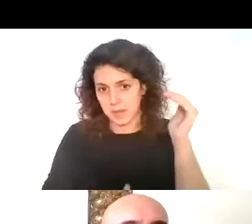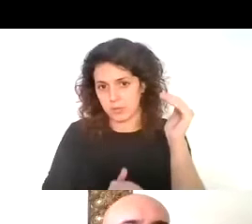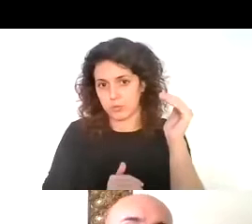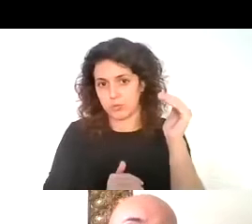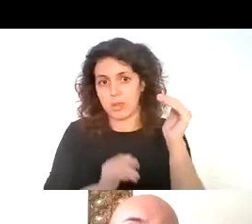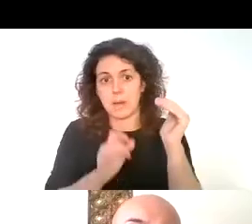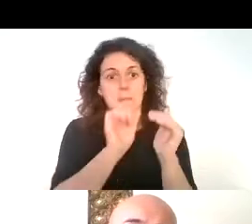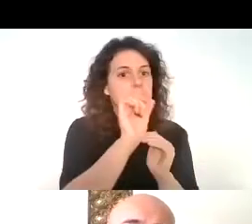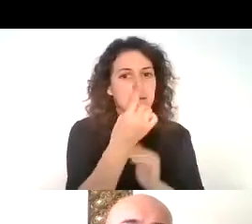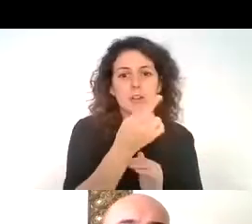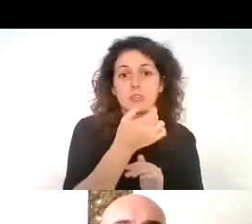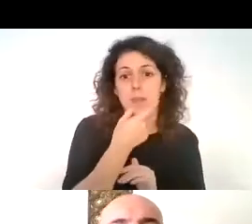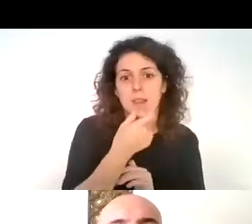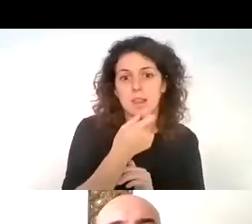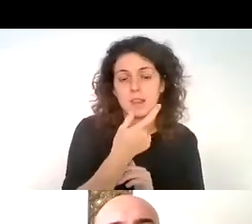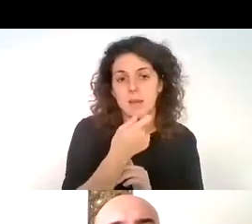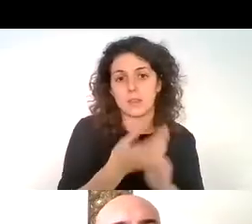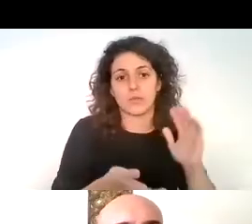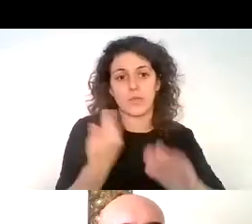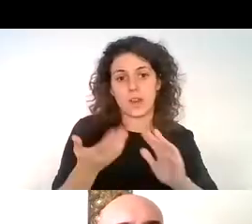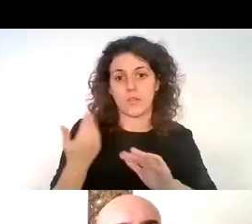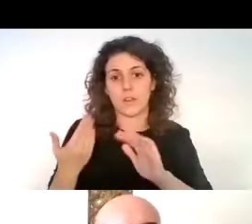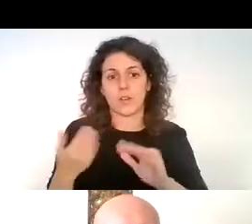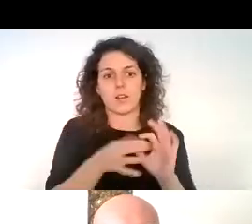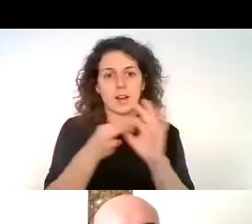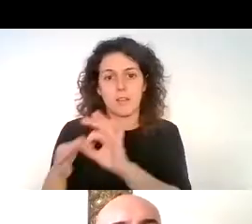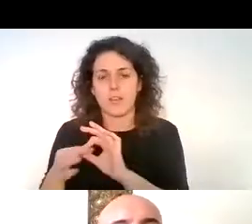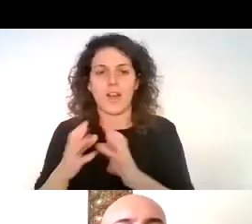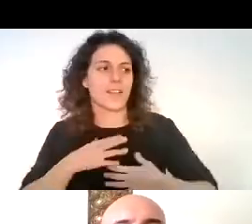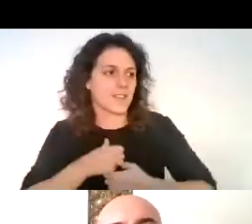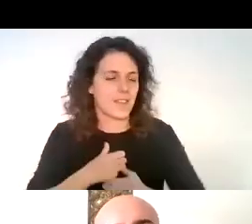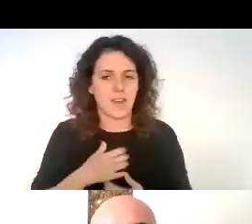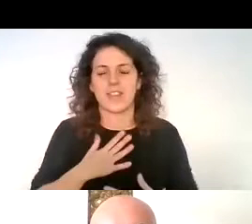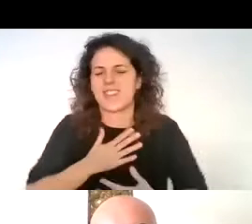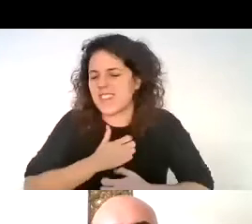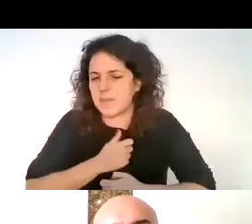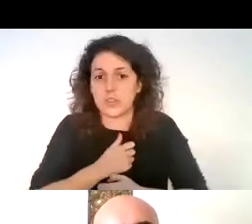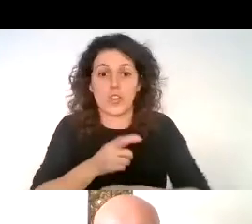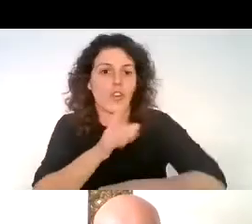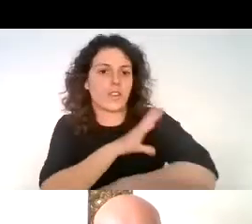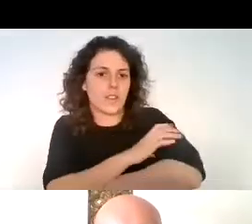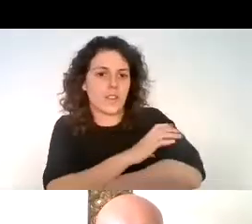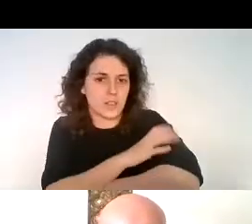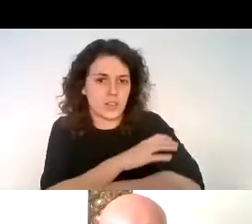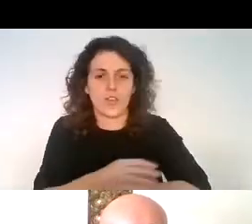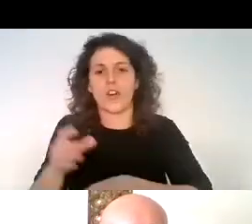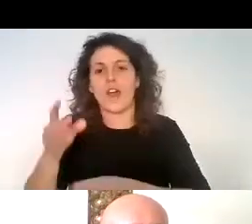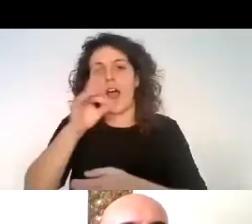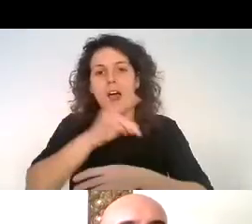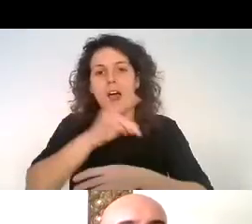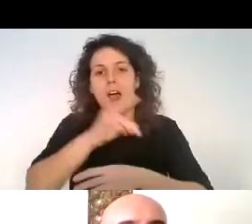desaparecen o se reducen aquellos que tienen relación con ansiedad, depresión, así como tensión, azúcar,